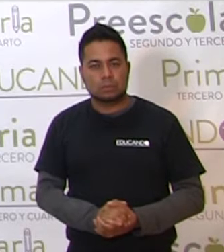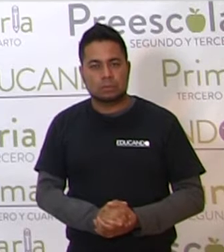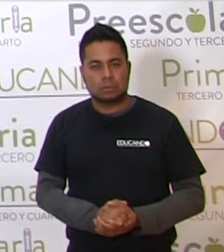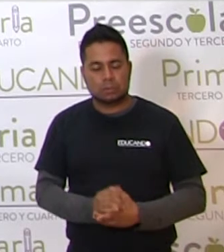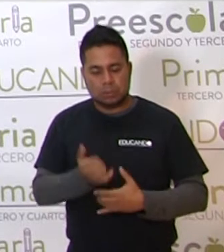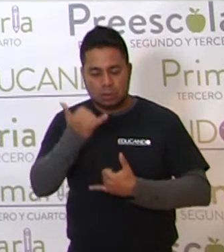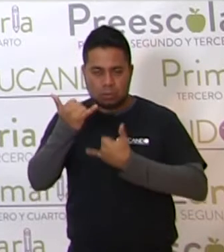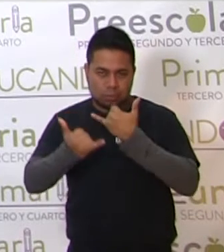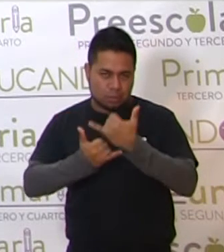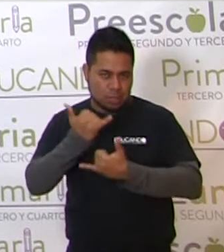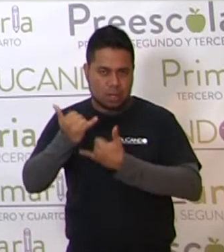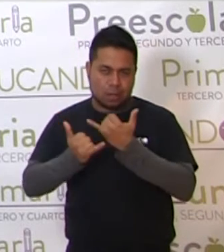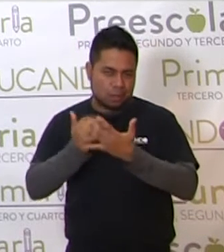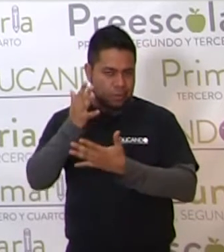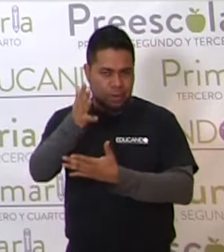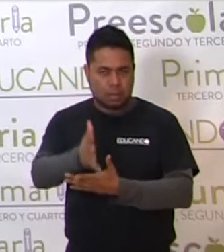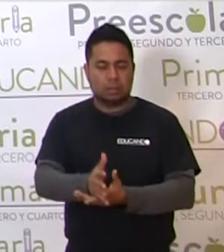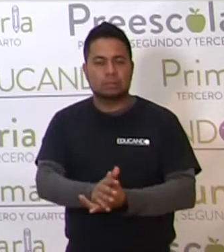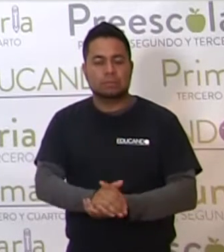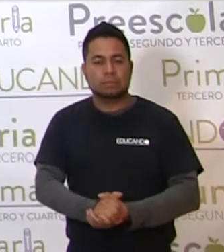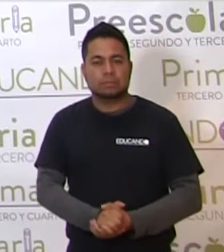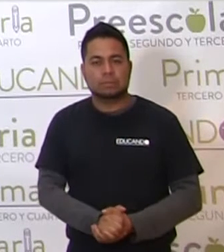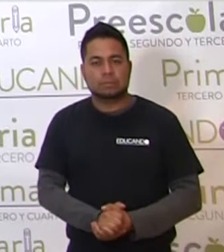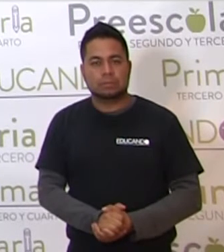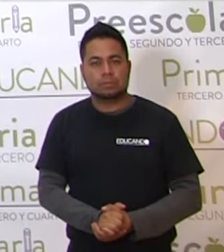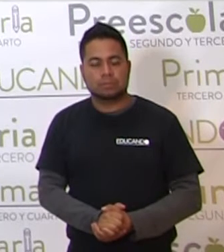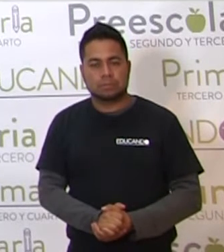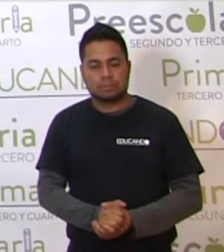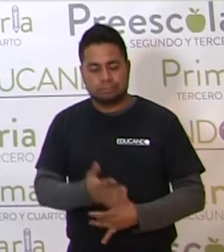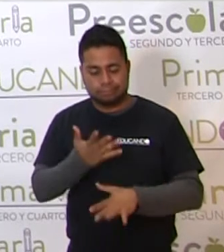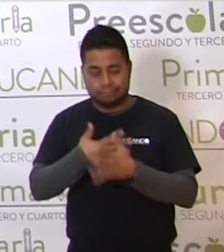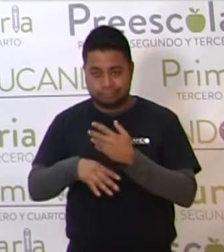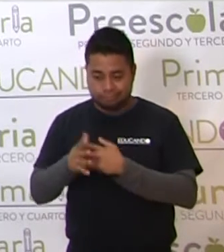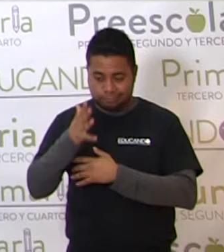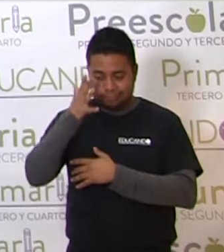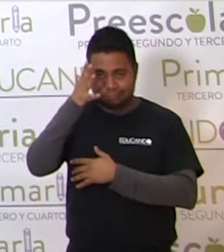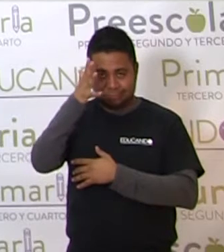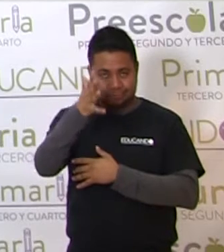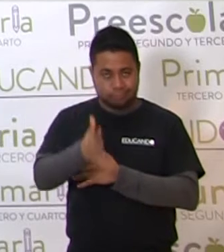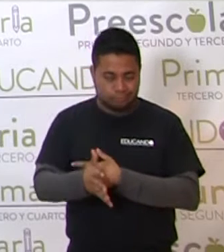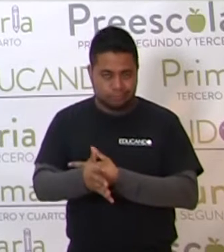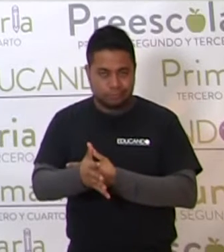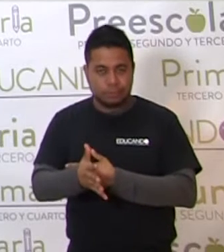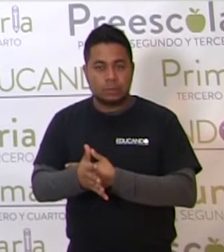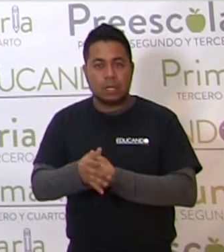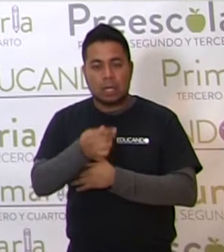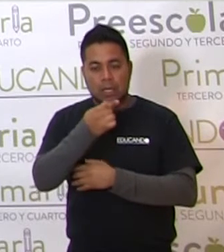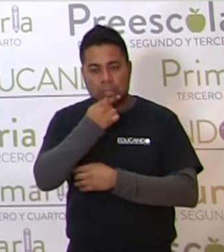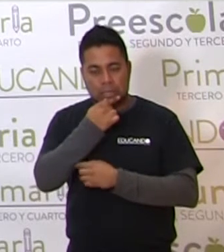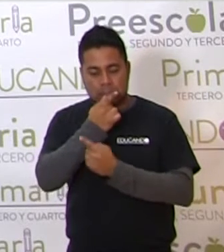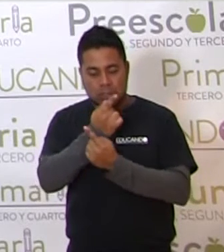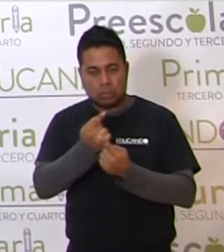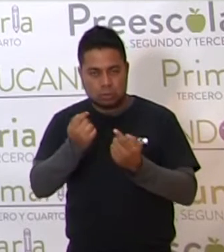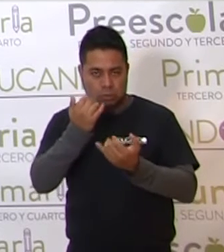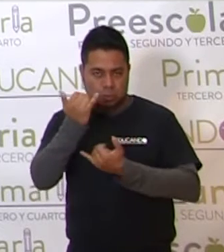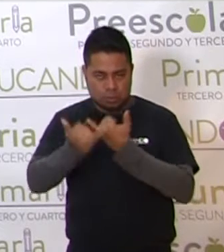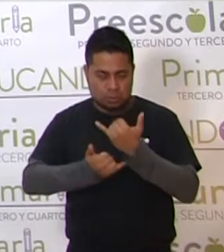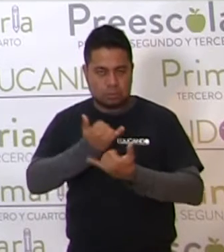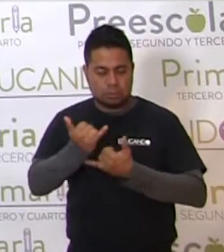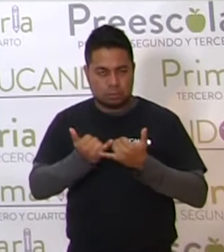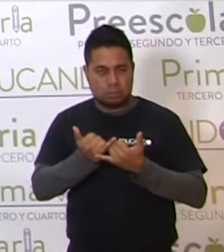jugarán bien los niños jugarán ese va a ser mi primer verso los niños